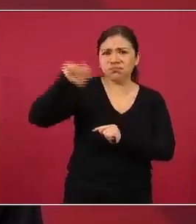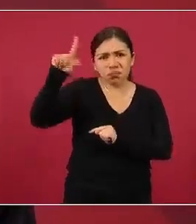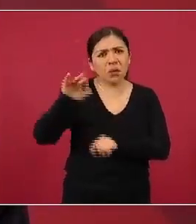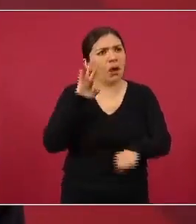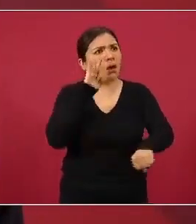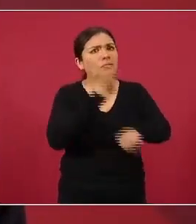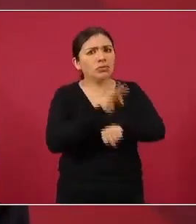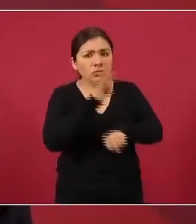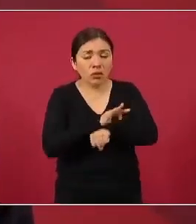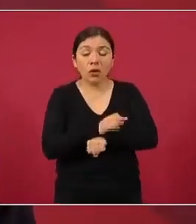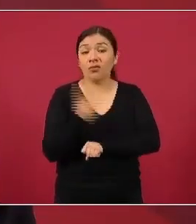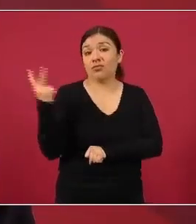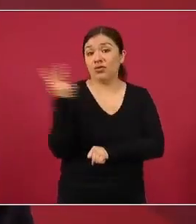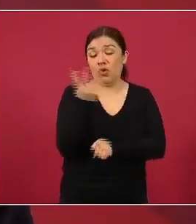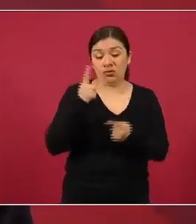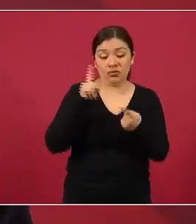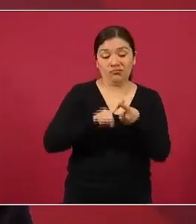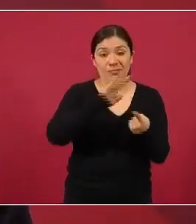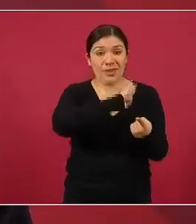de España y de México.